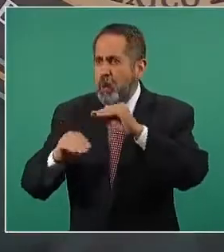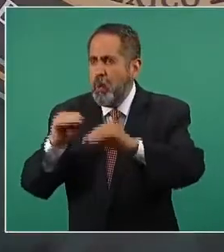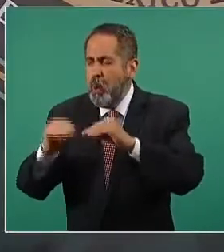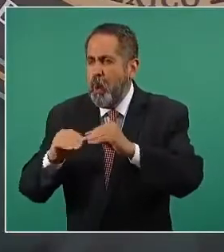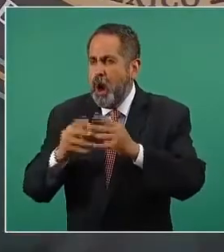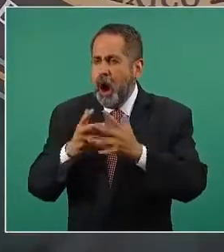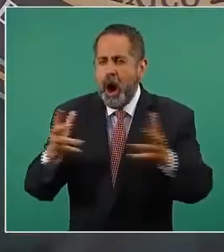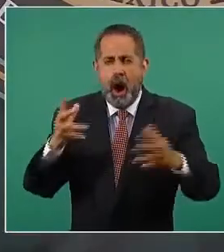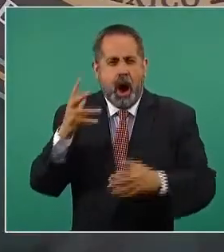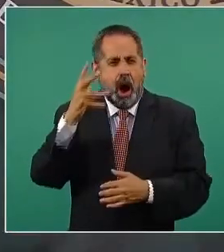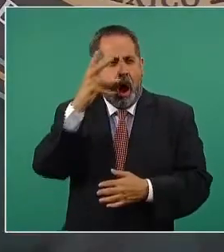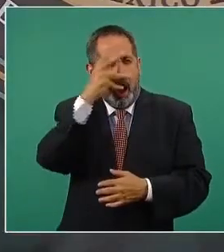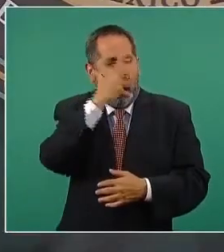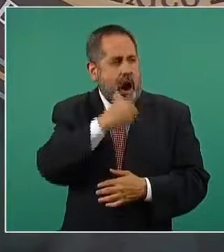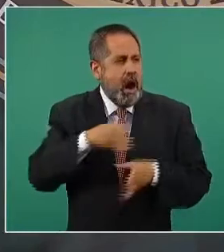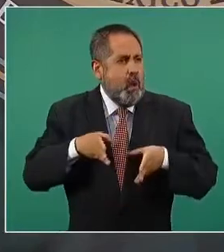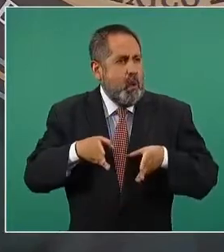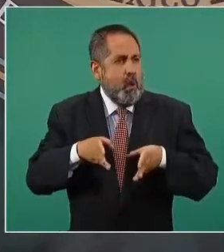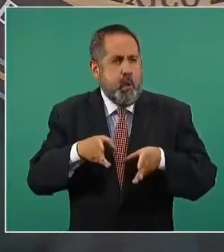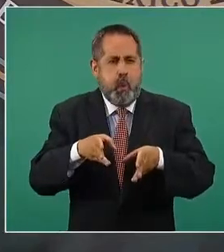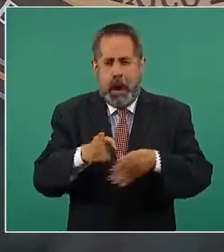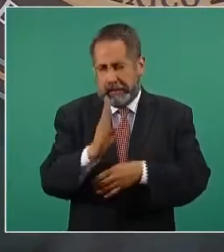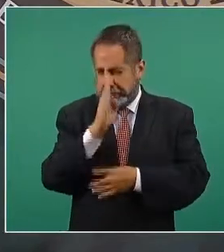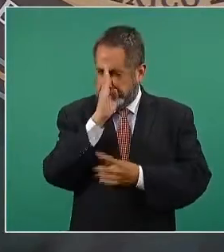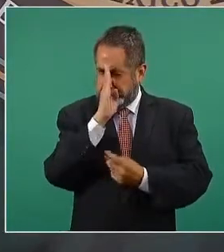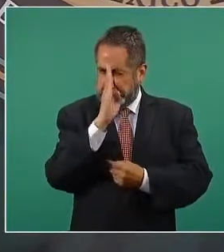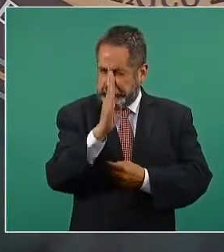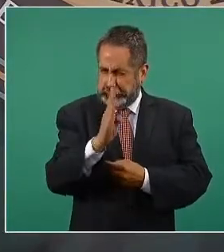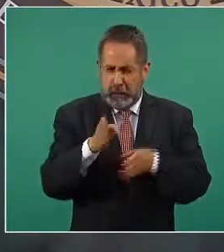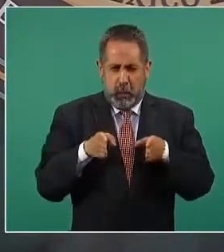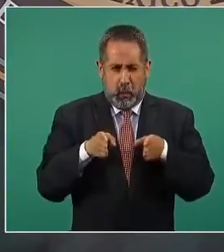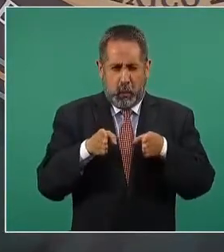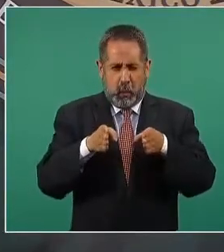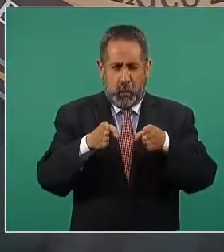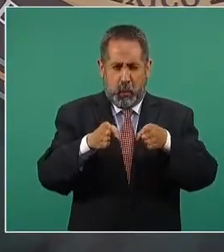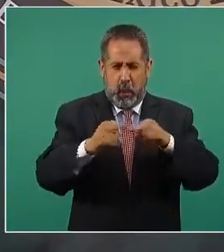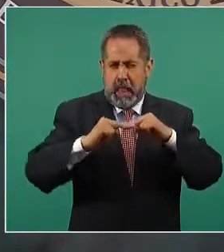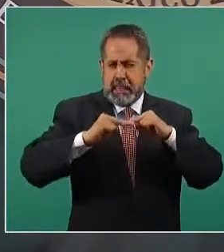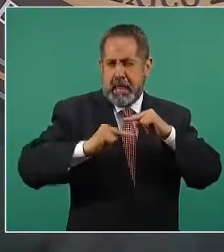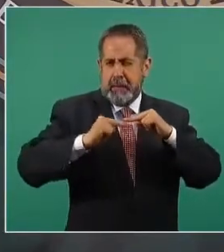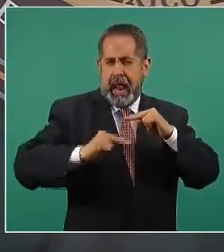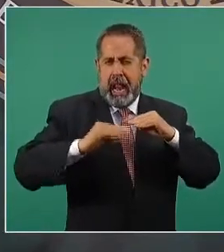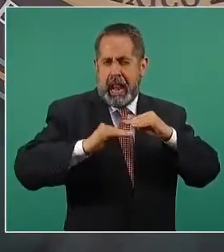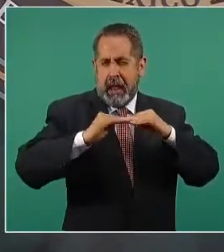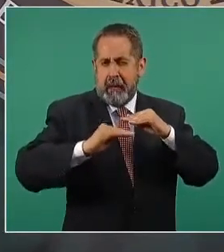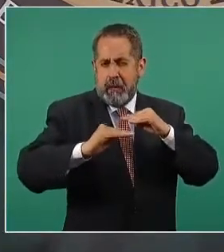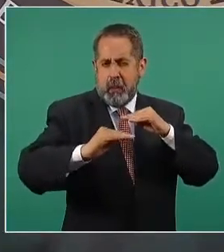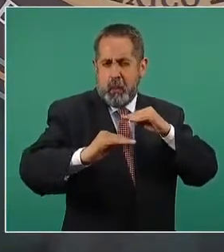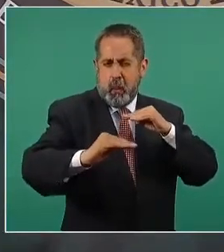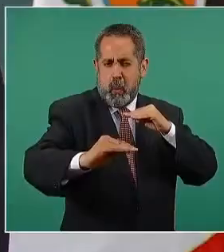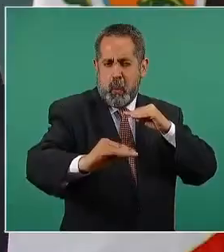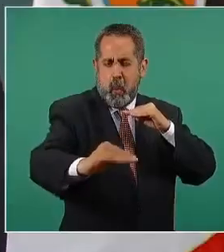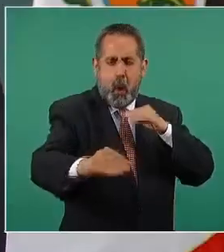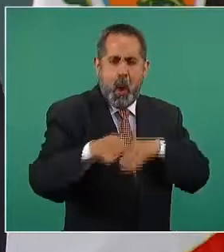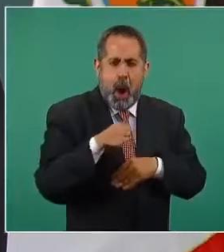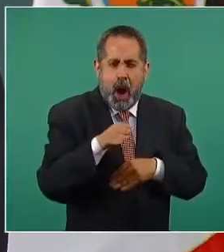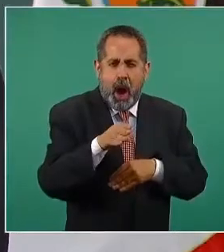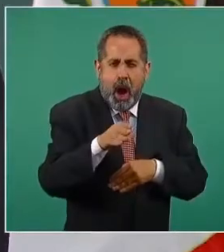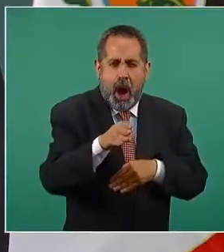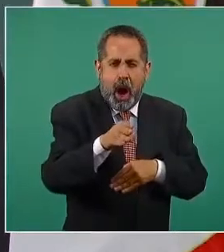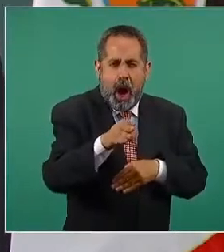poblaciones, y aquella calzada tan derecha y por nivel como iba a México, nos